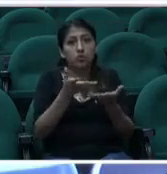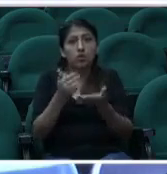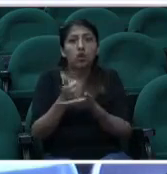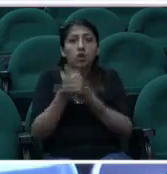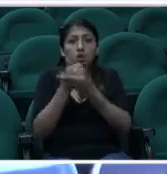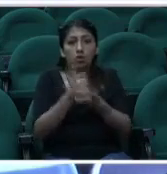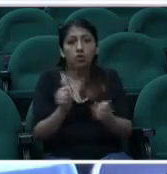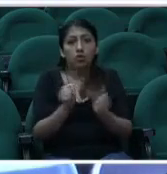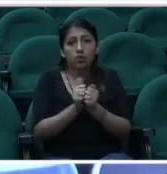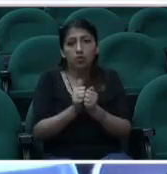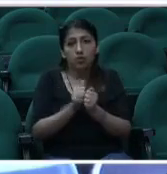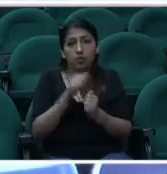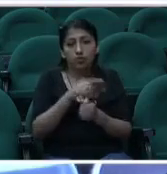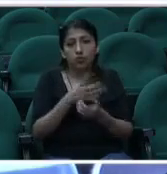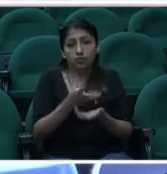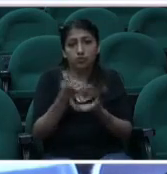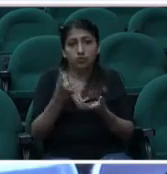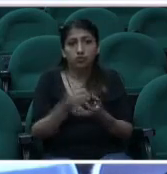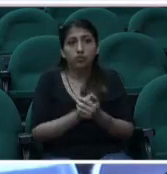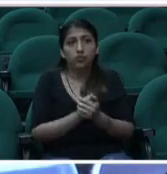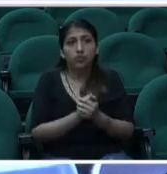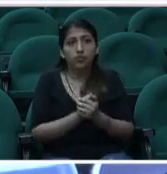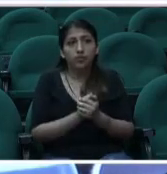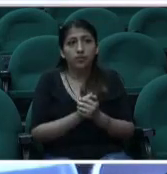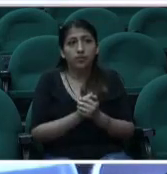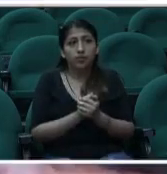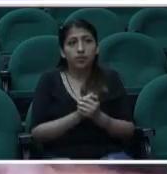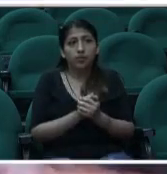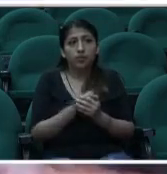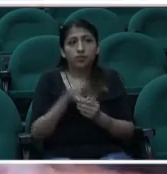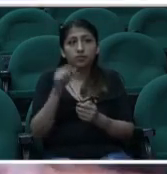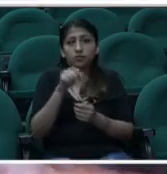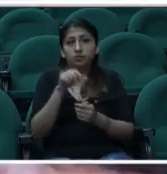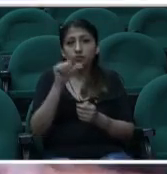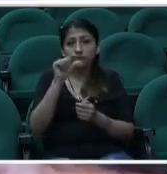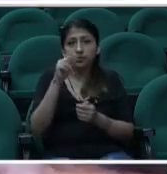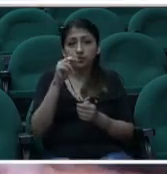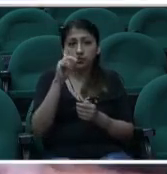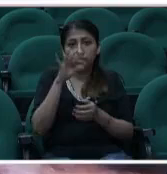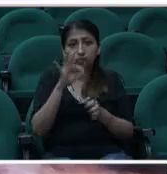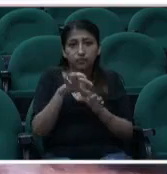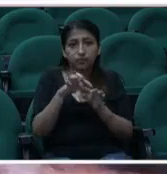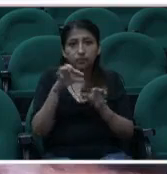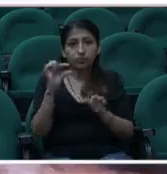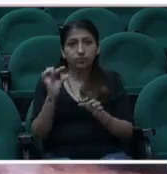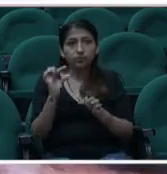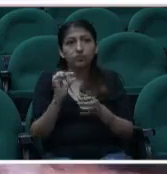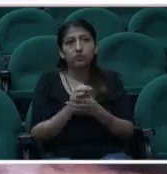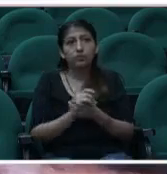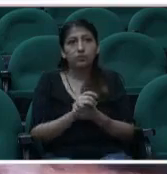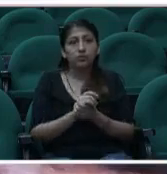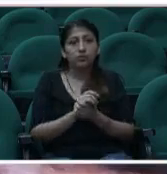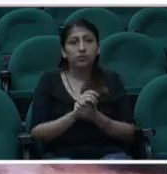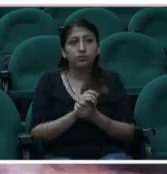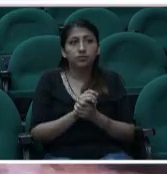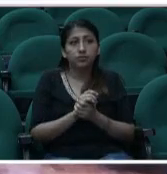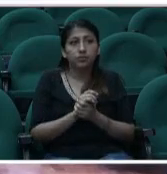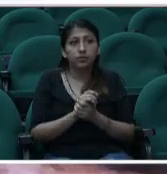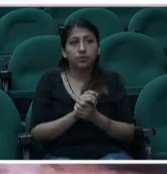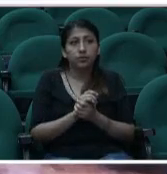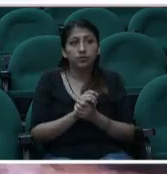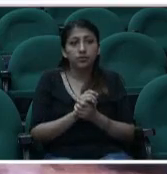colaborando en esta ocasión por favor el candidato grande tome un papelito de el recipiente de